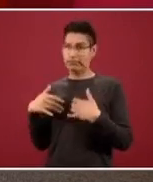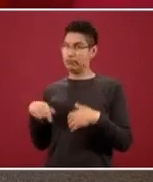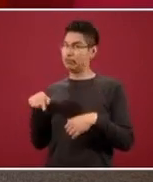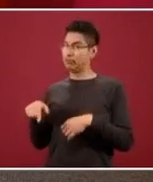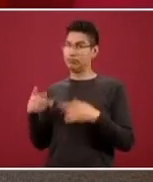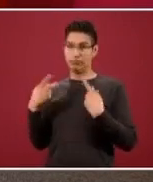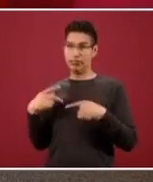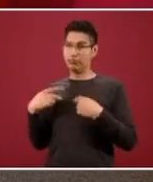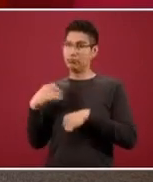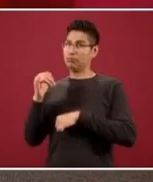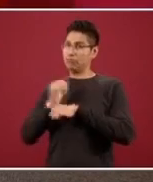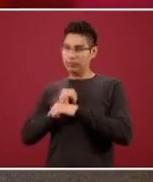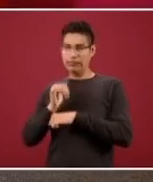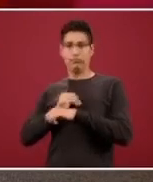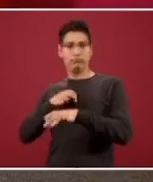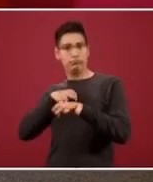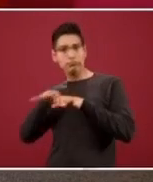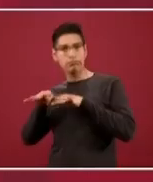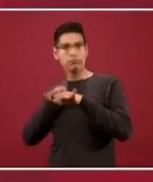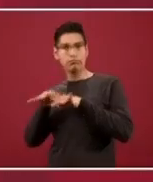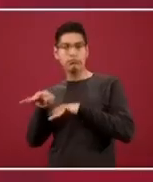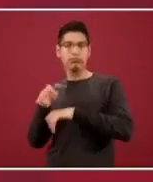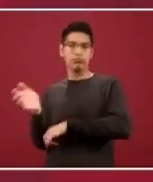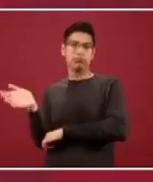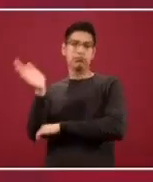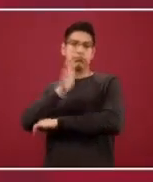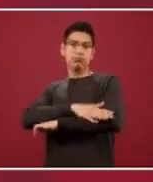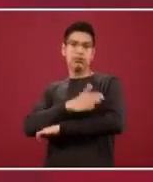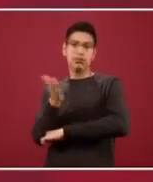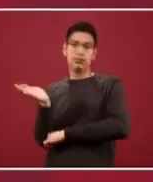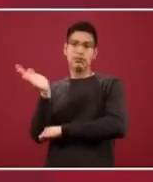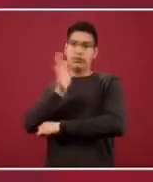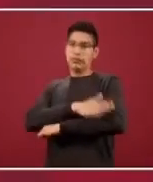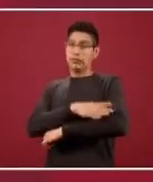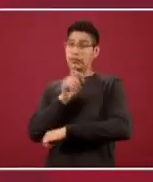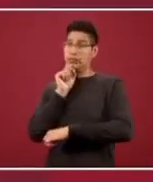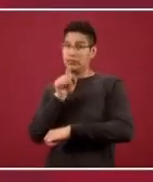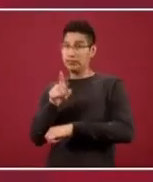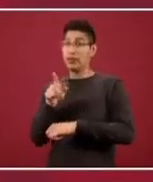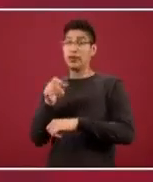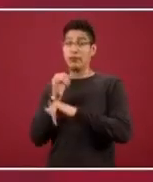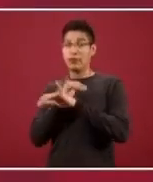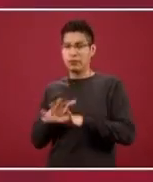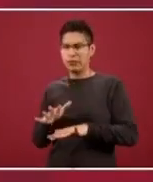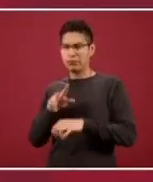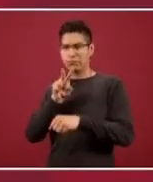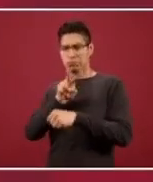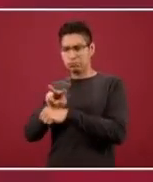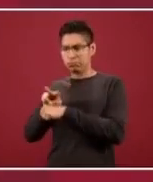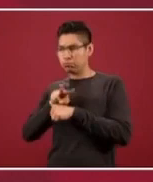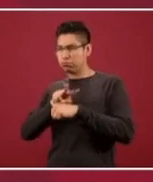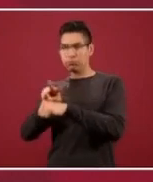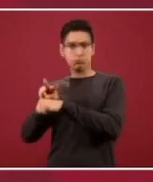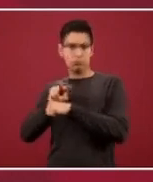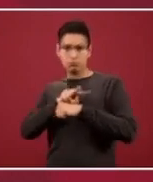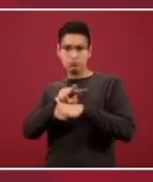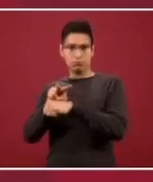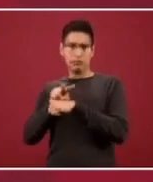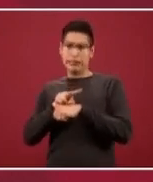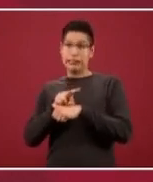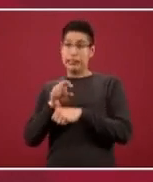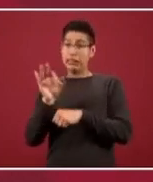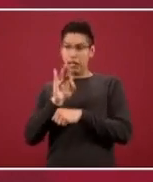y que da seguimiento y monitoreo en específico tanto a toda la vigilancia epidemiológica de